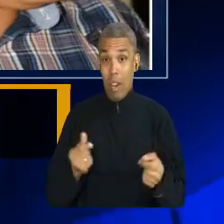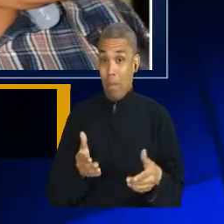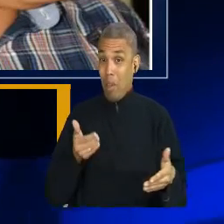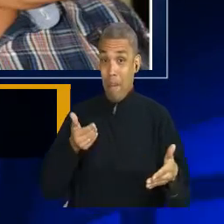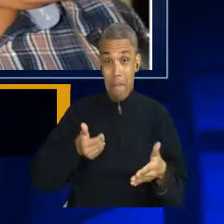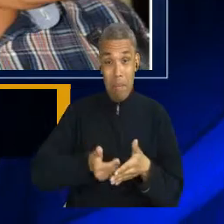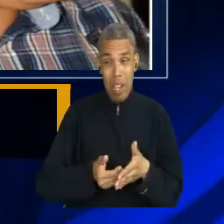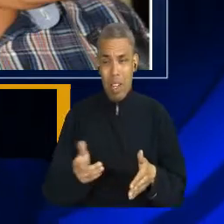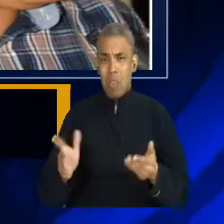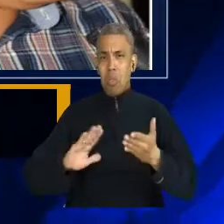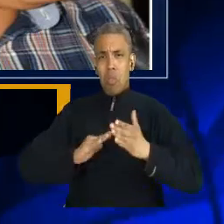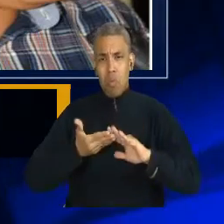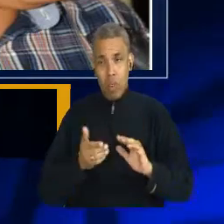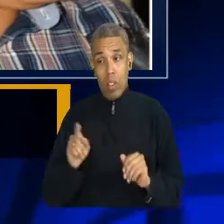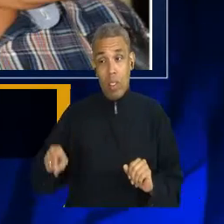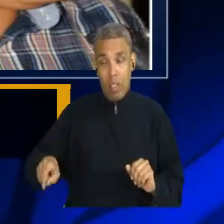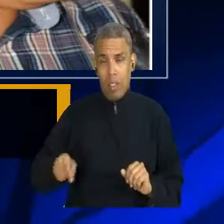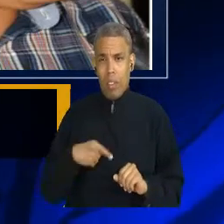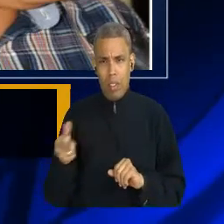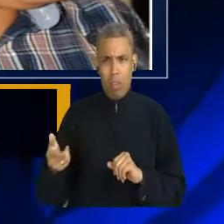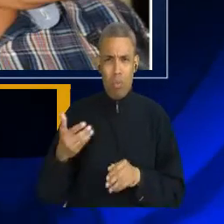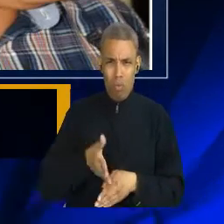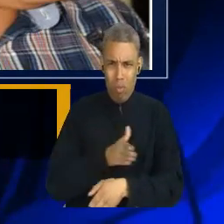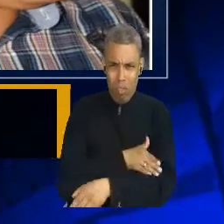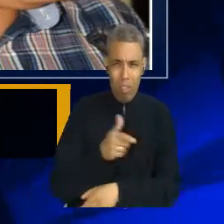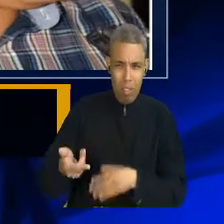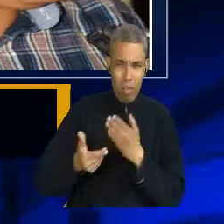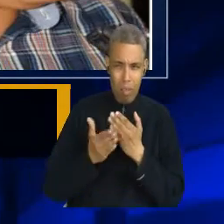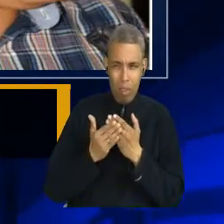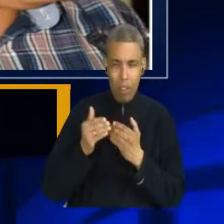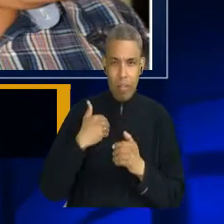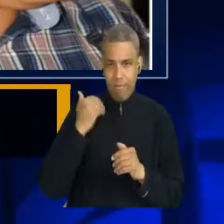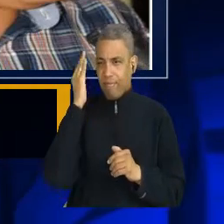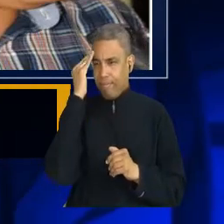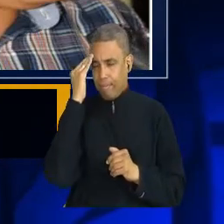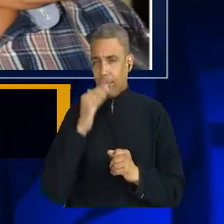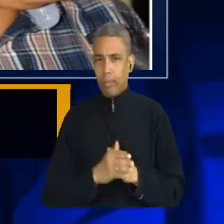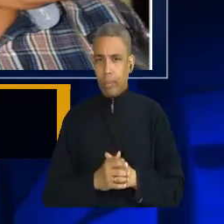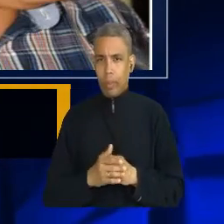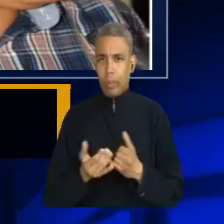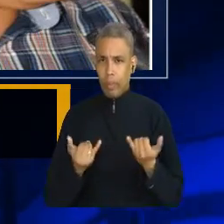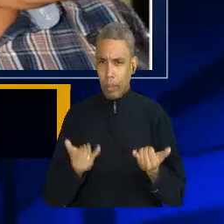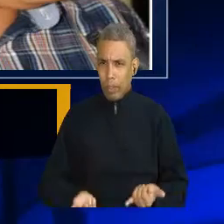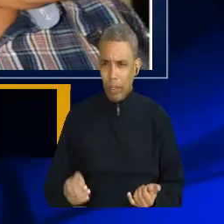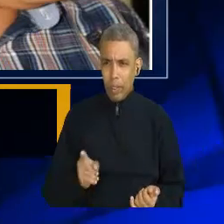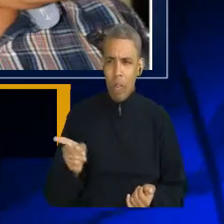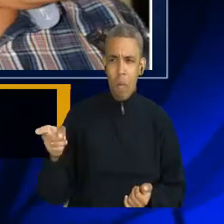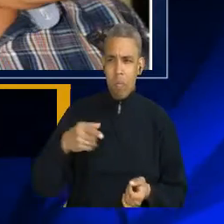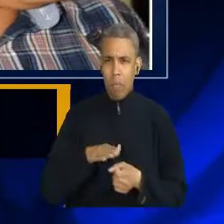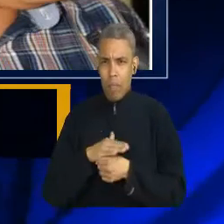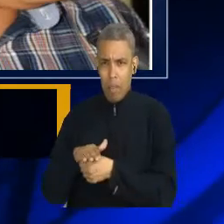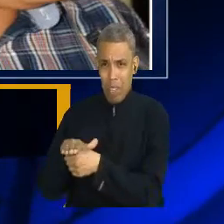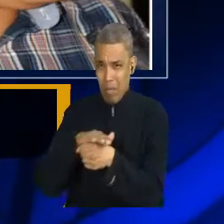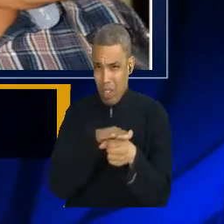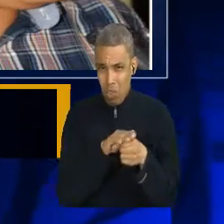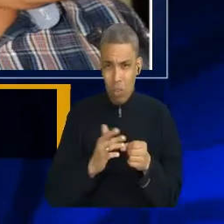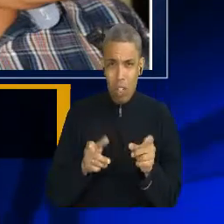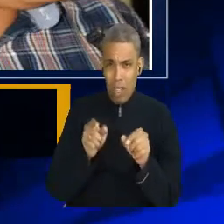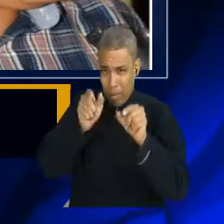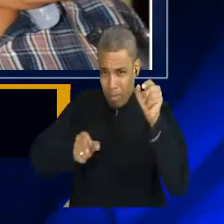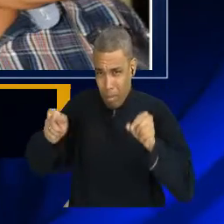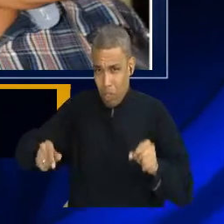que tiene la comunidad y así nos lo han hecho saber. Nosotros tenemos contacto permanente también con líderes de la comunidad y nos lo han hecho saber de la